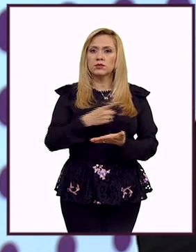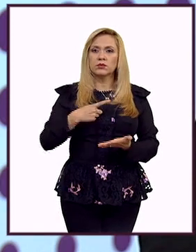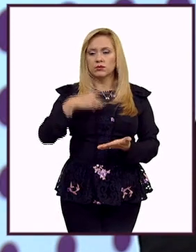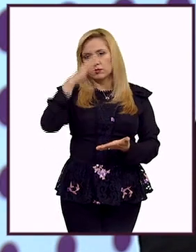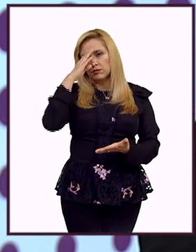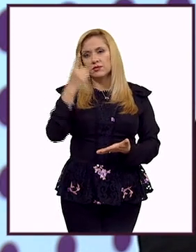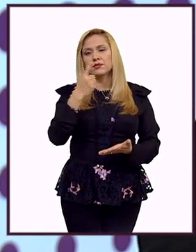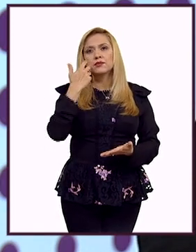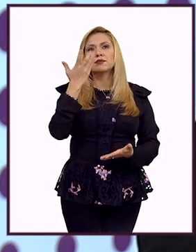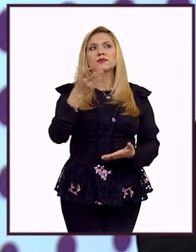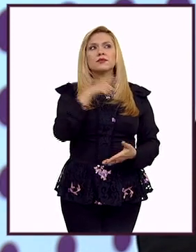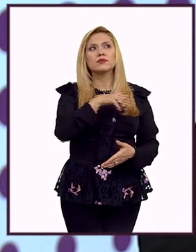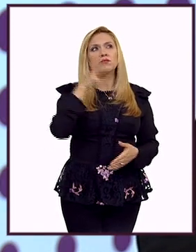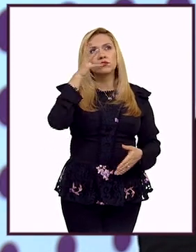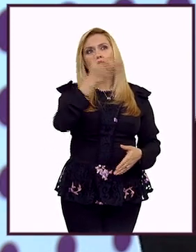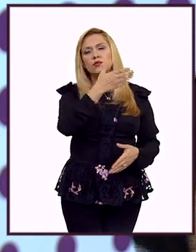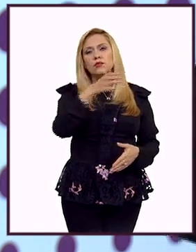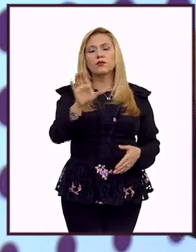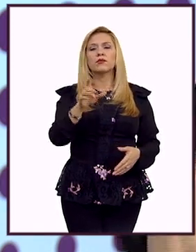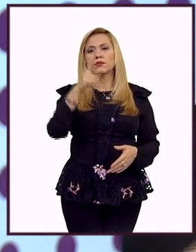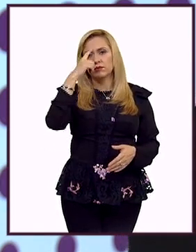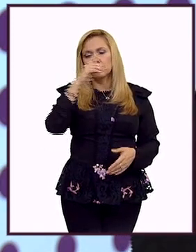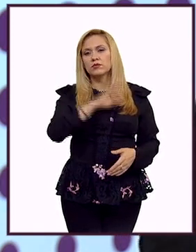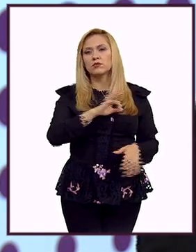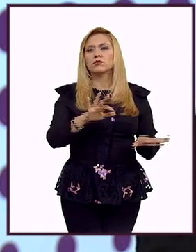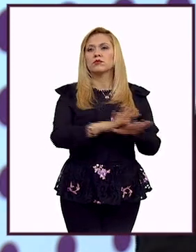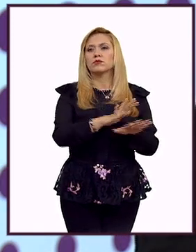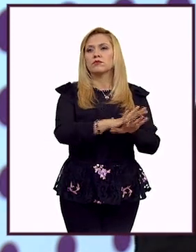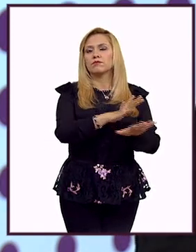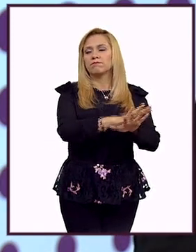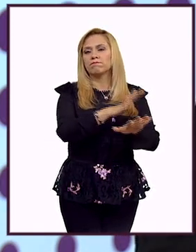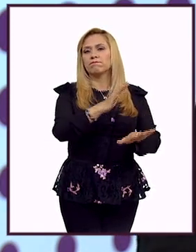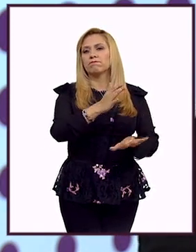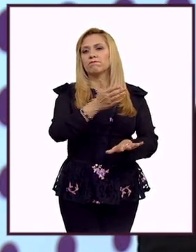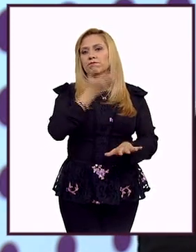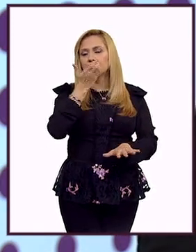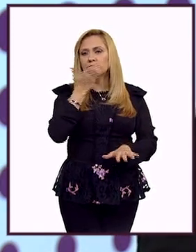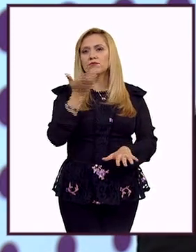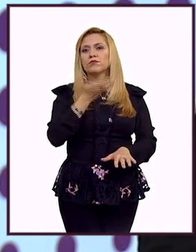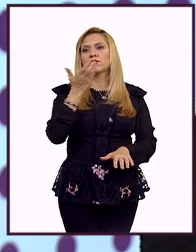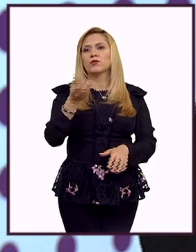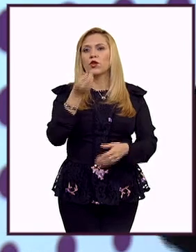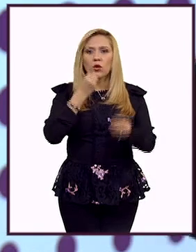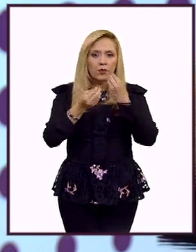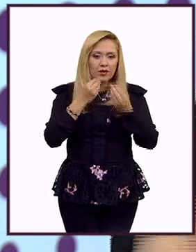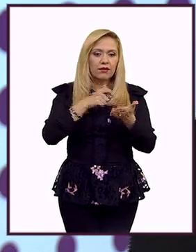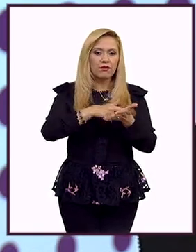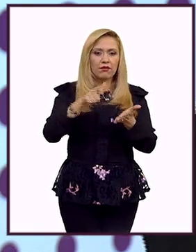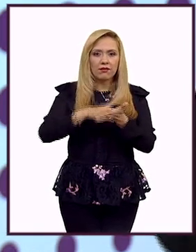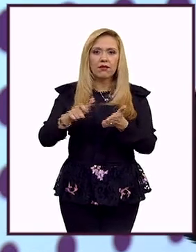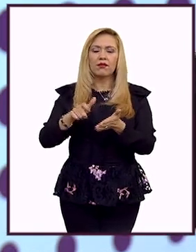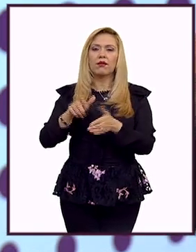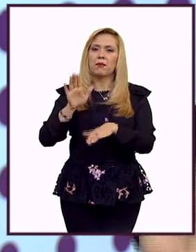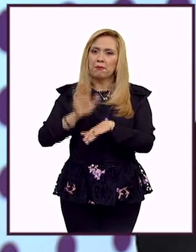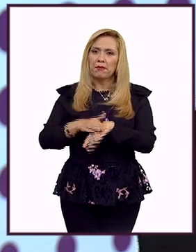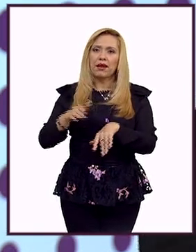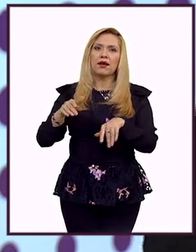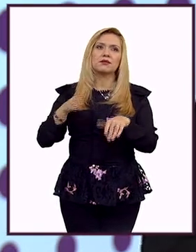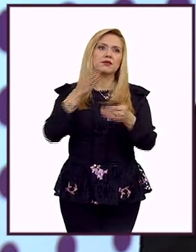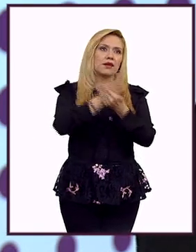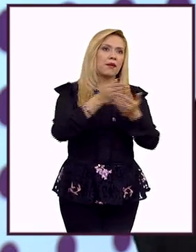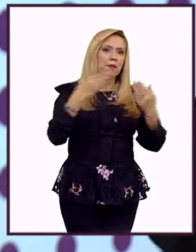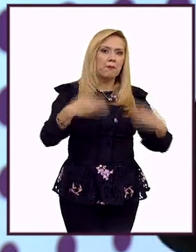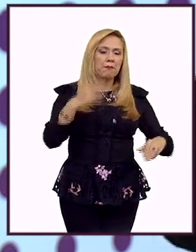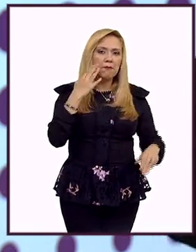qué queremos del campo y entonces también modificar nuestros patrones de consumo, o sea, que cada vez consumir más lo local, ir a los